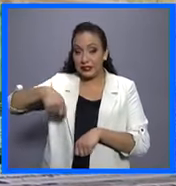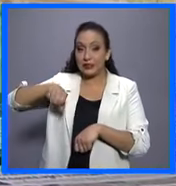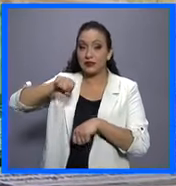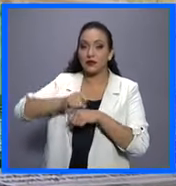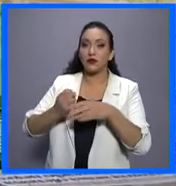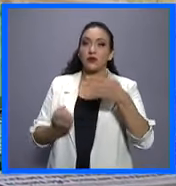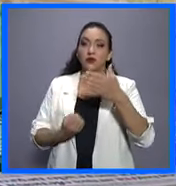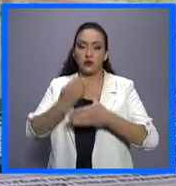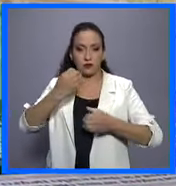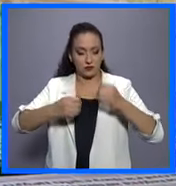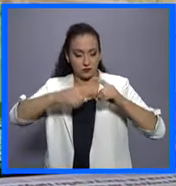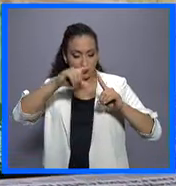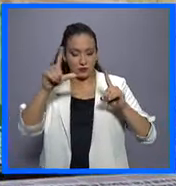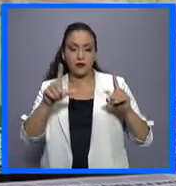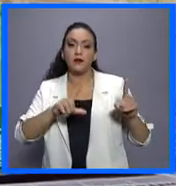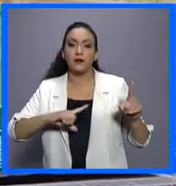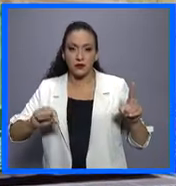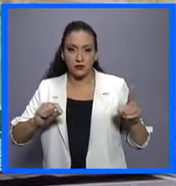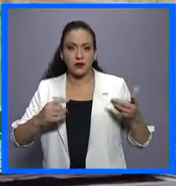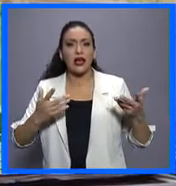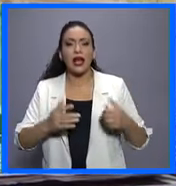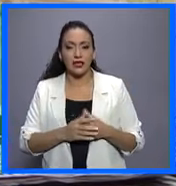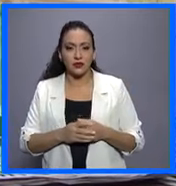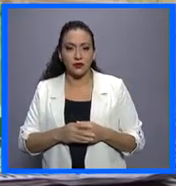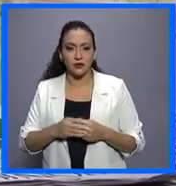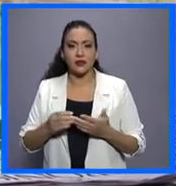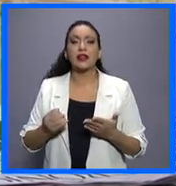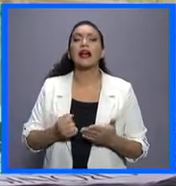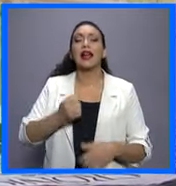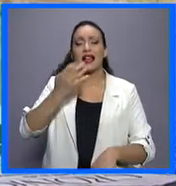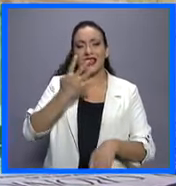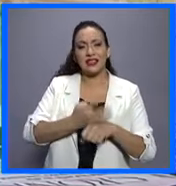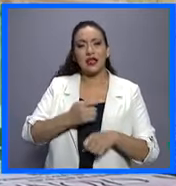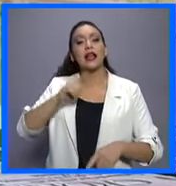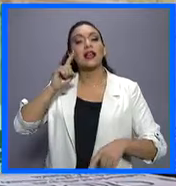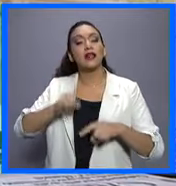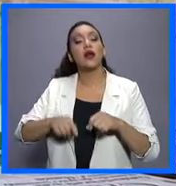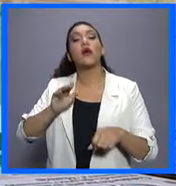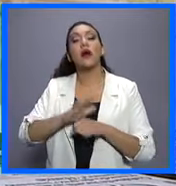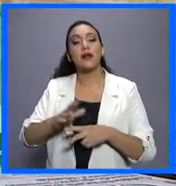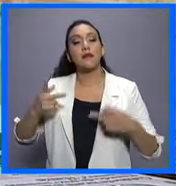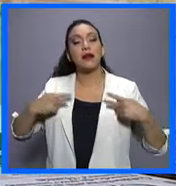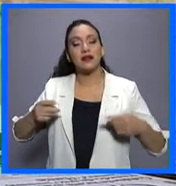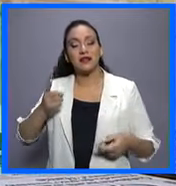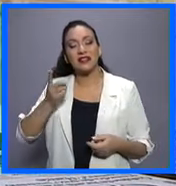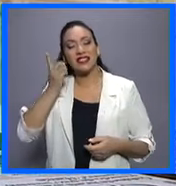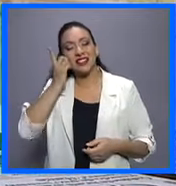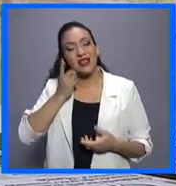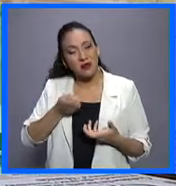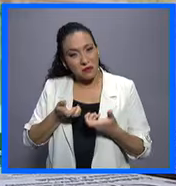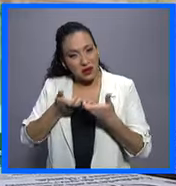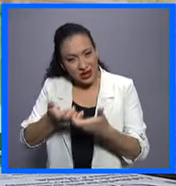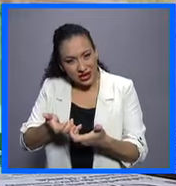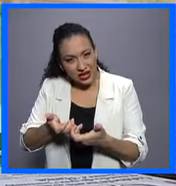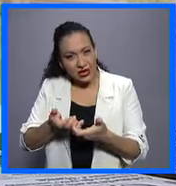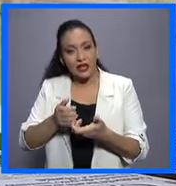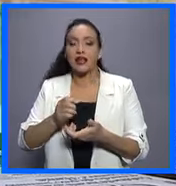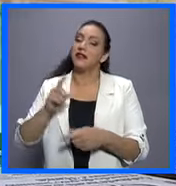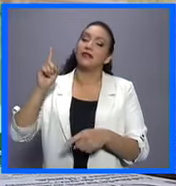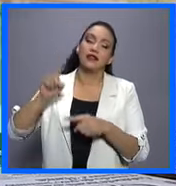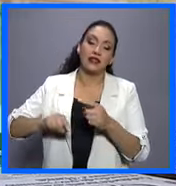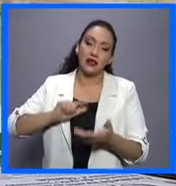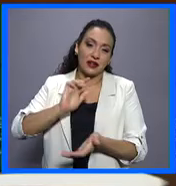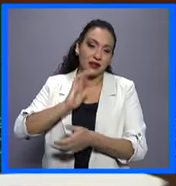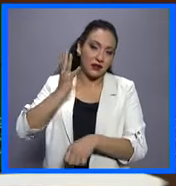la nueva Suprema Corte de Justicia invalidó sanciones contra personas que pernoctan en la calle por considerarlas